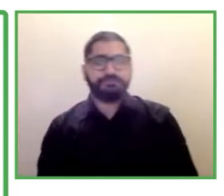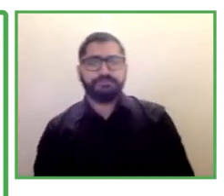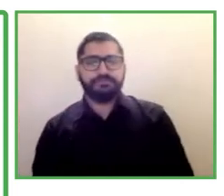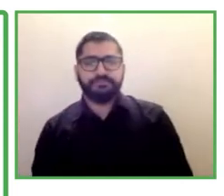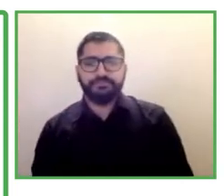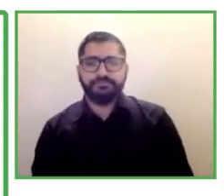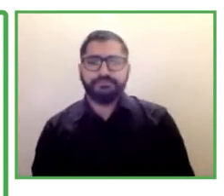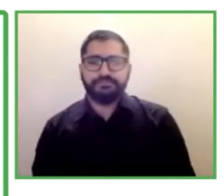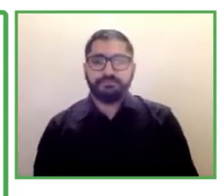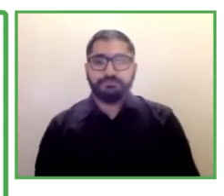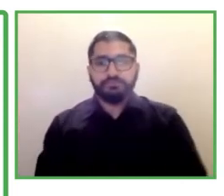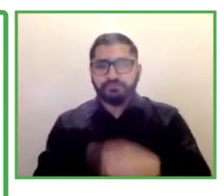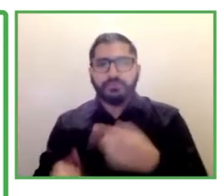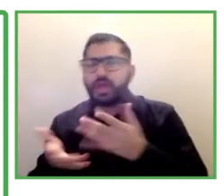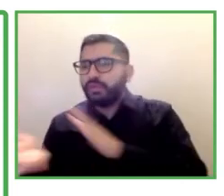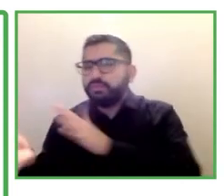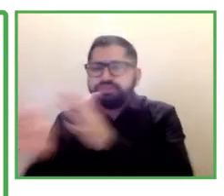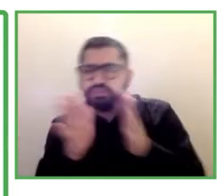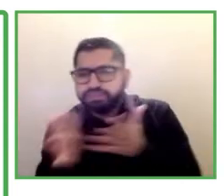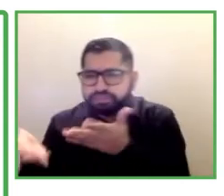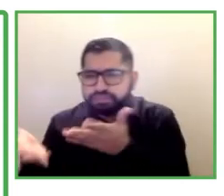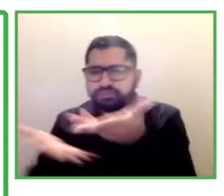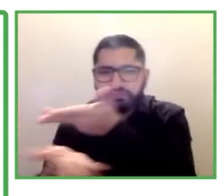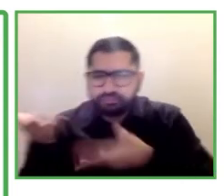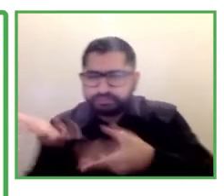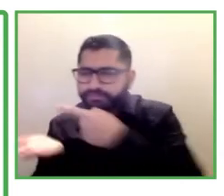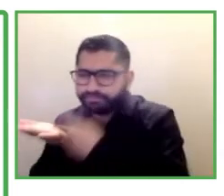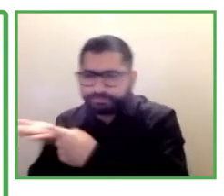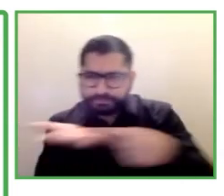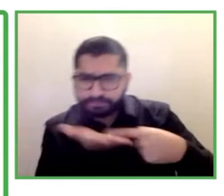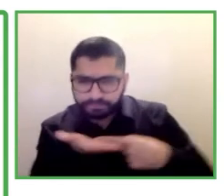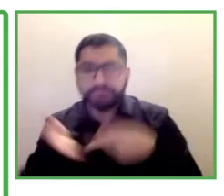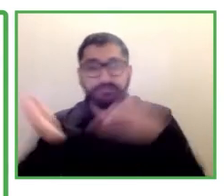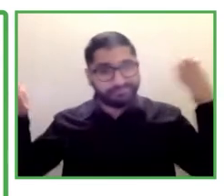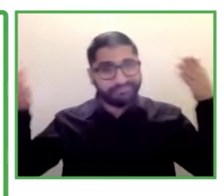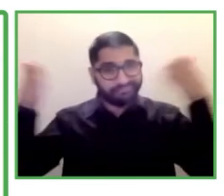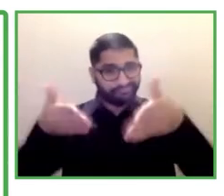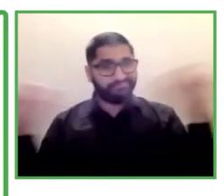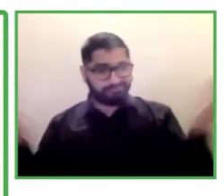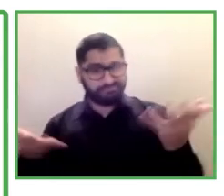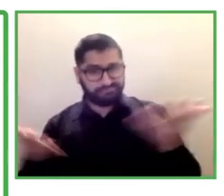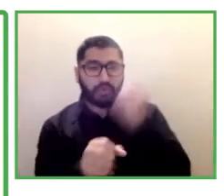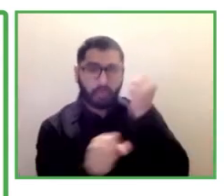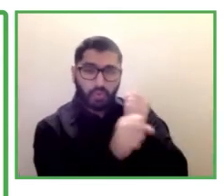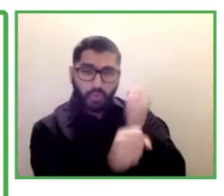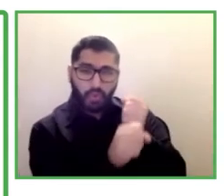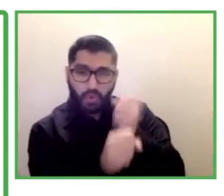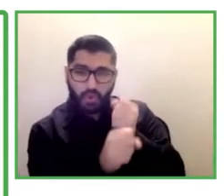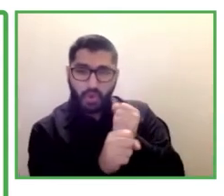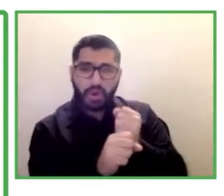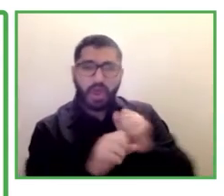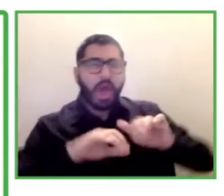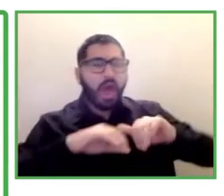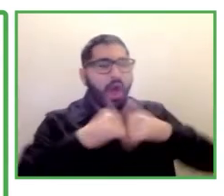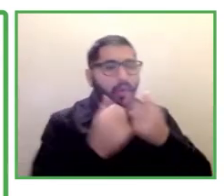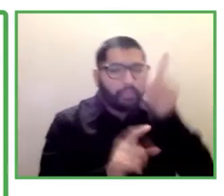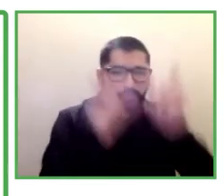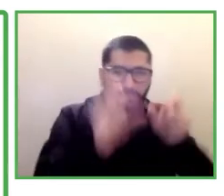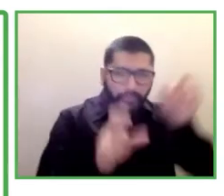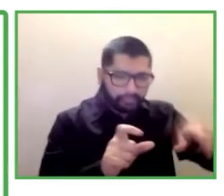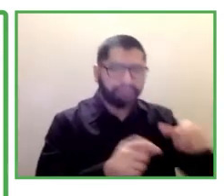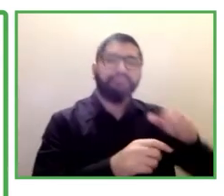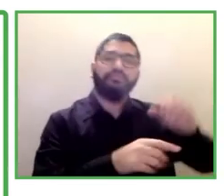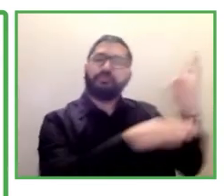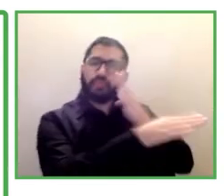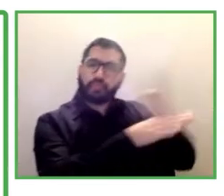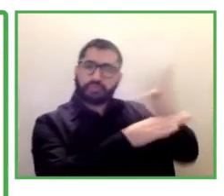de empleo han visto las prácticas, que son bastante estándar. Lo que es único con